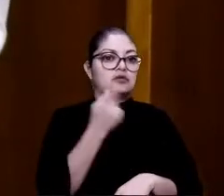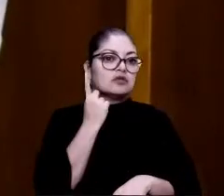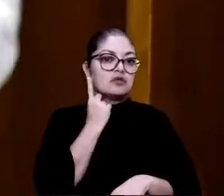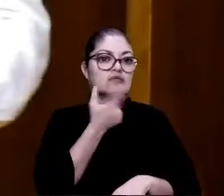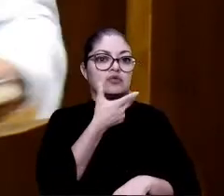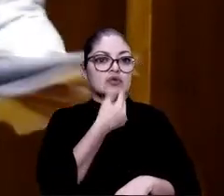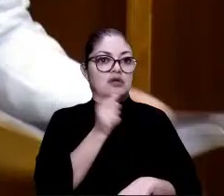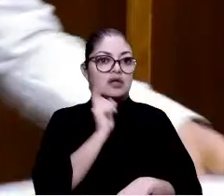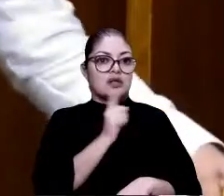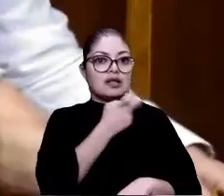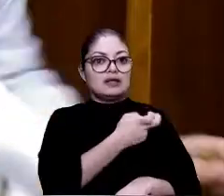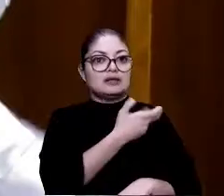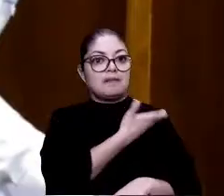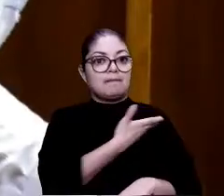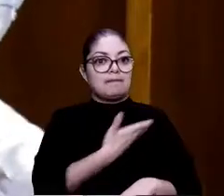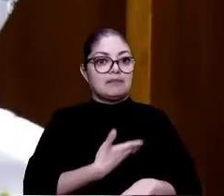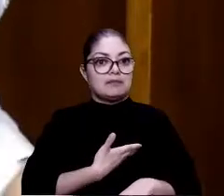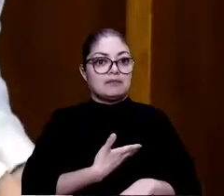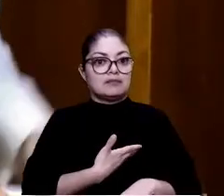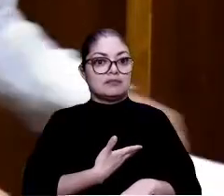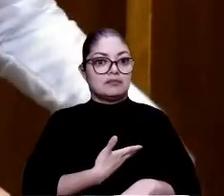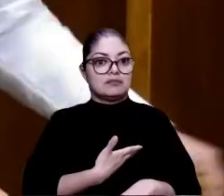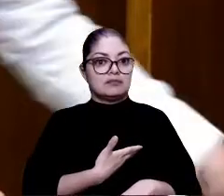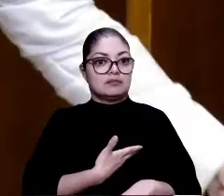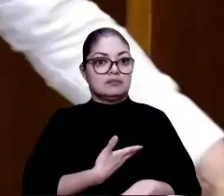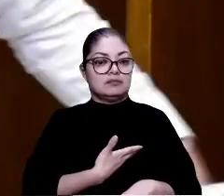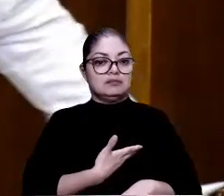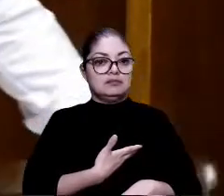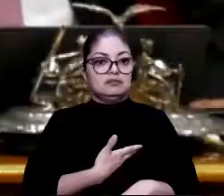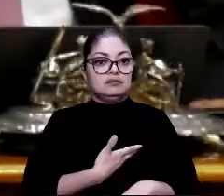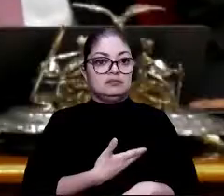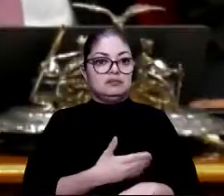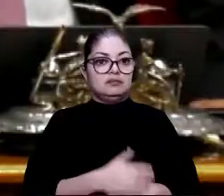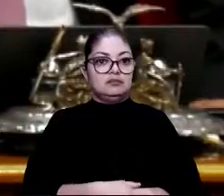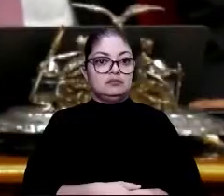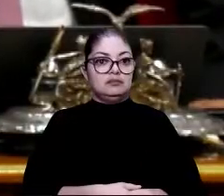esta presidencia... Que compañeras renuncie. Y compañeros.